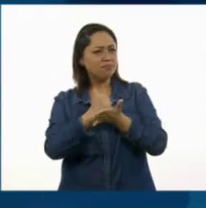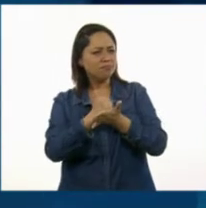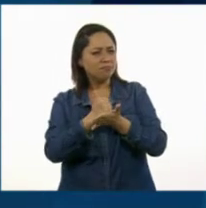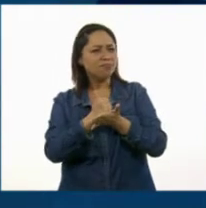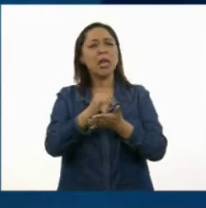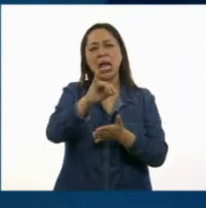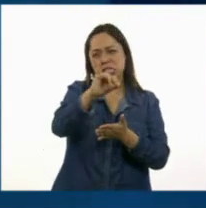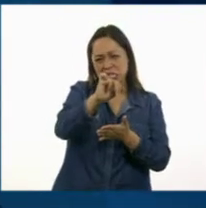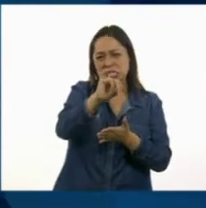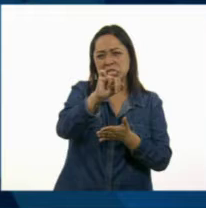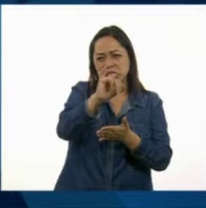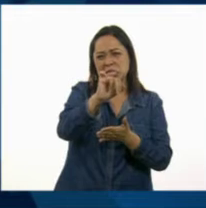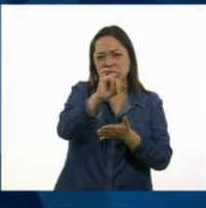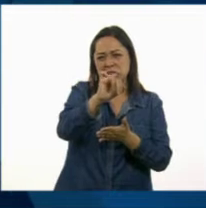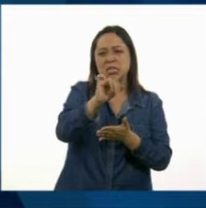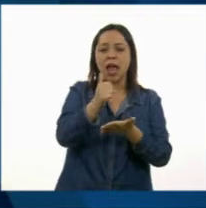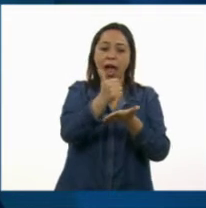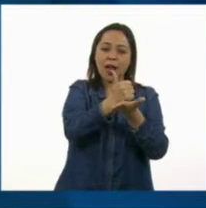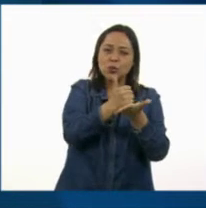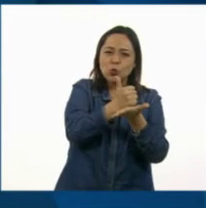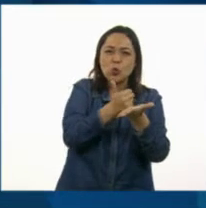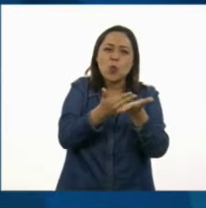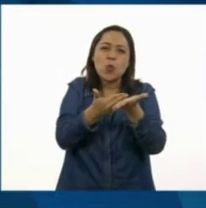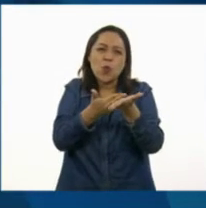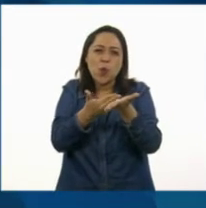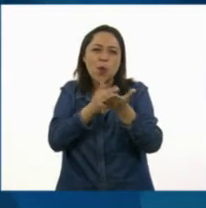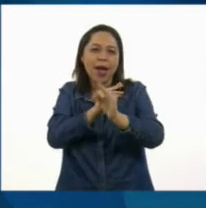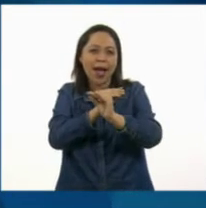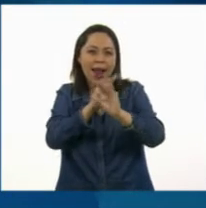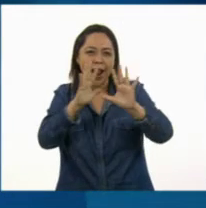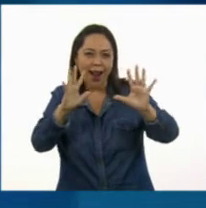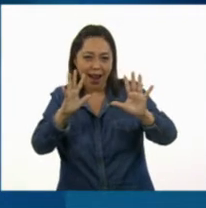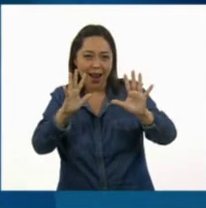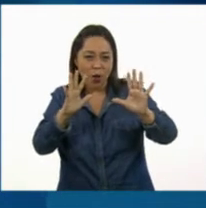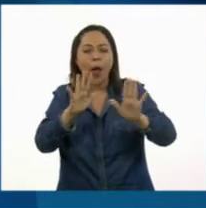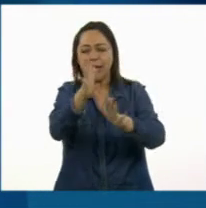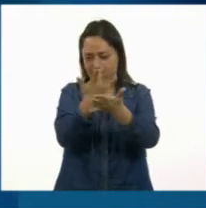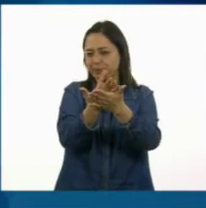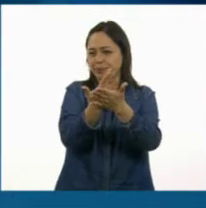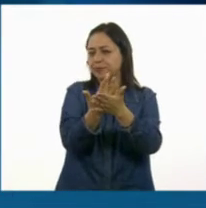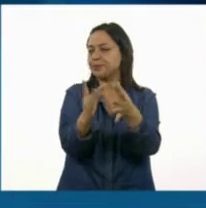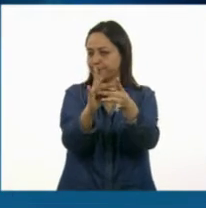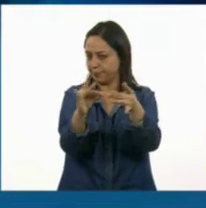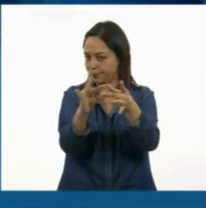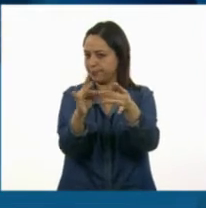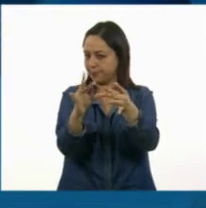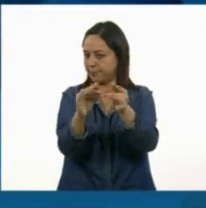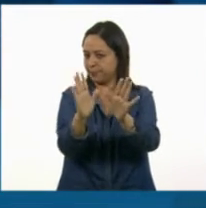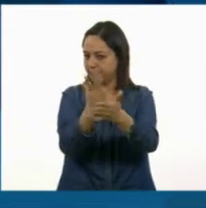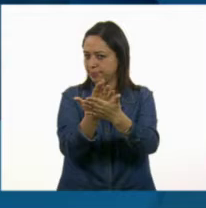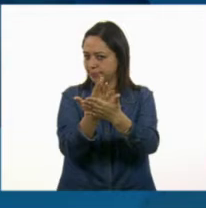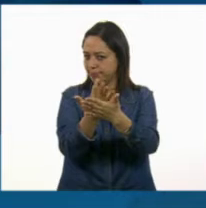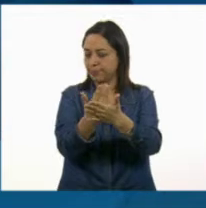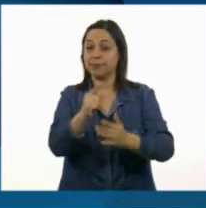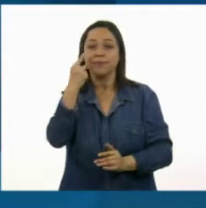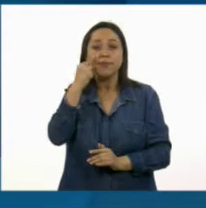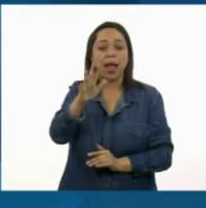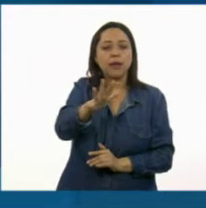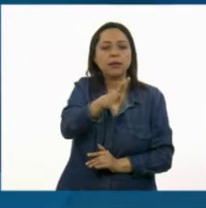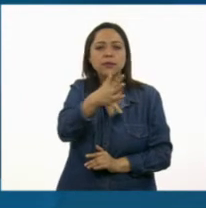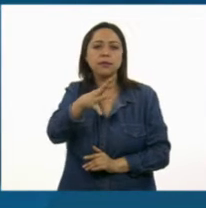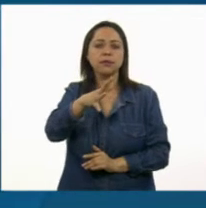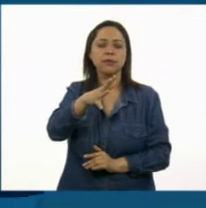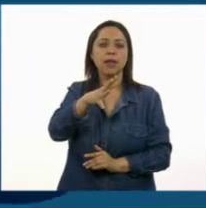parte y una parte rosa es el color claro. Ahorita lo explicamos más a detalle, claro, no se sí. preocupen. La templada está entre